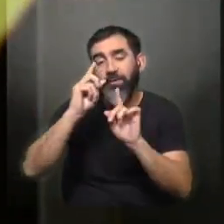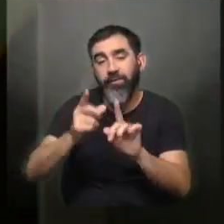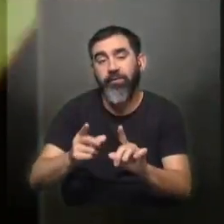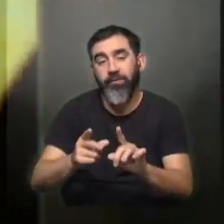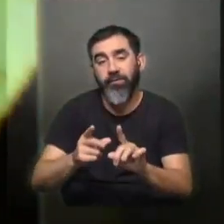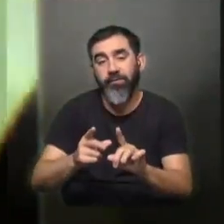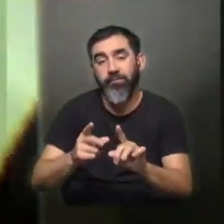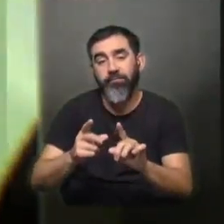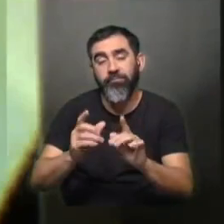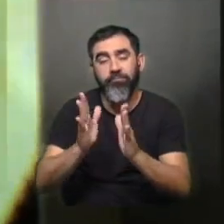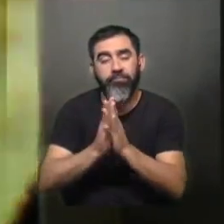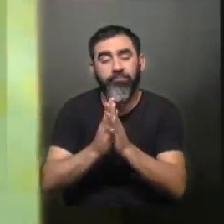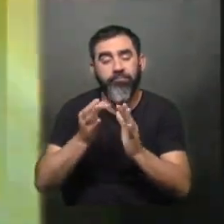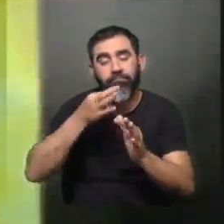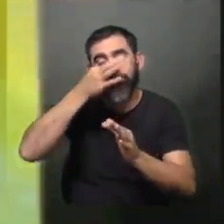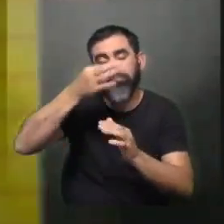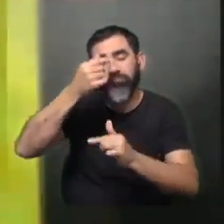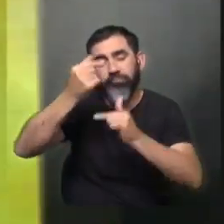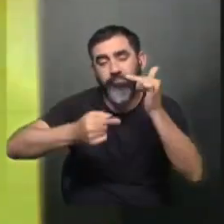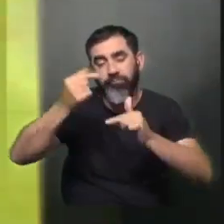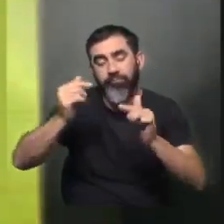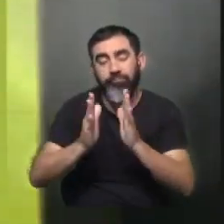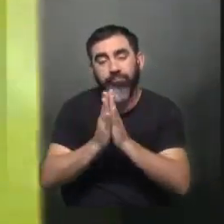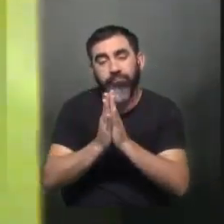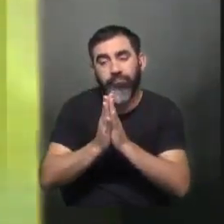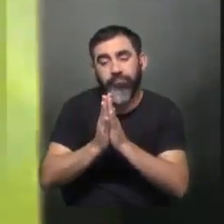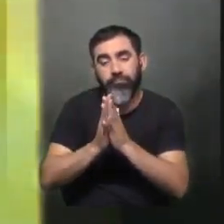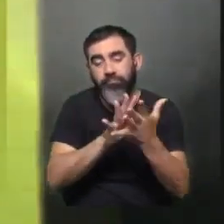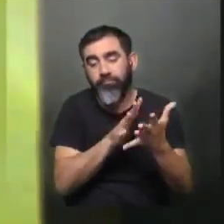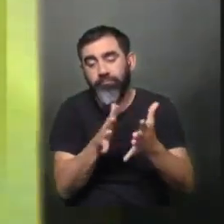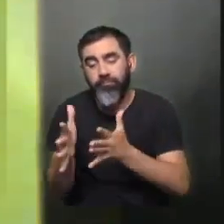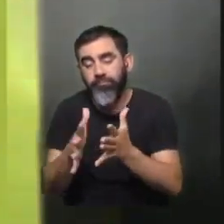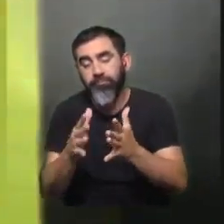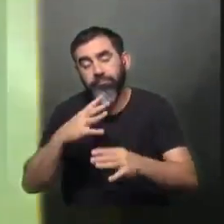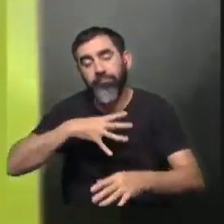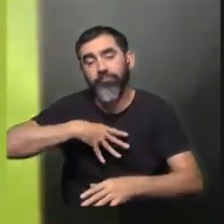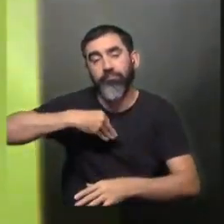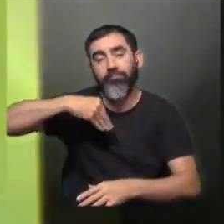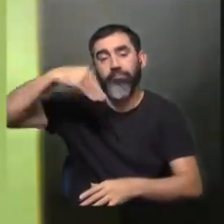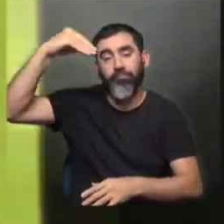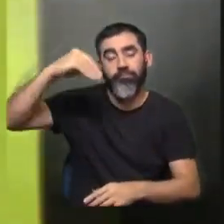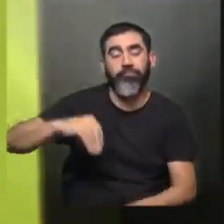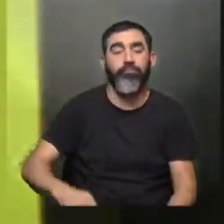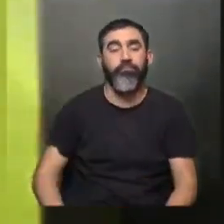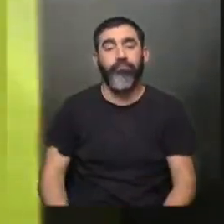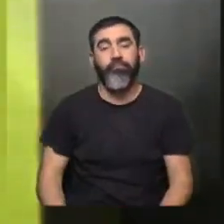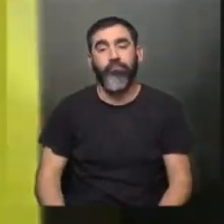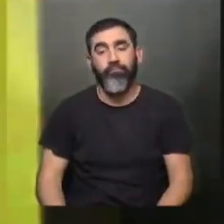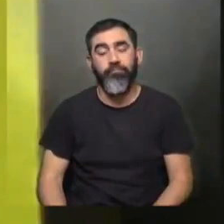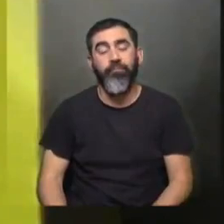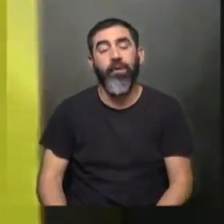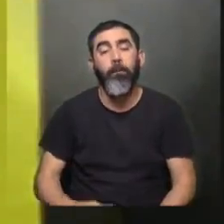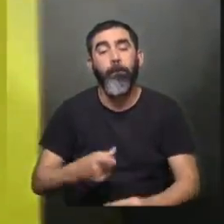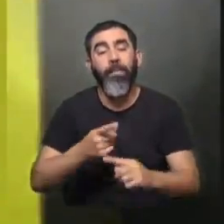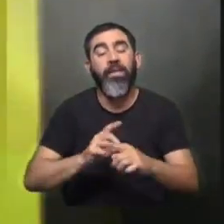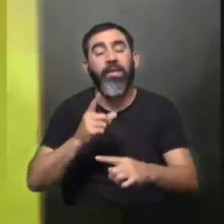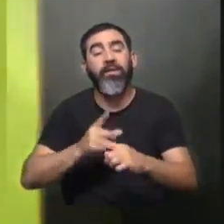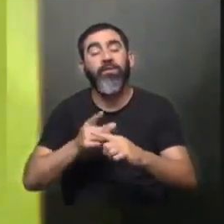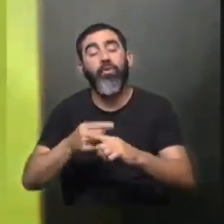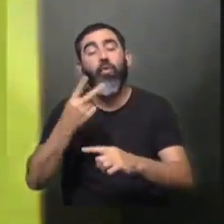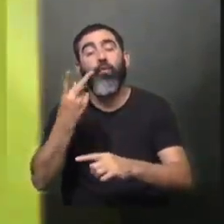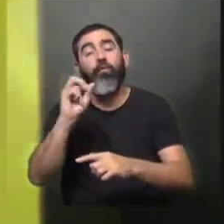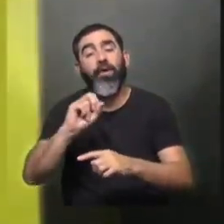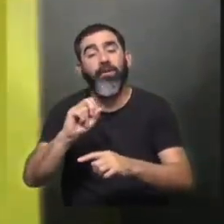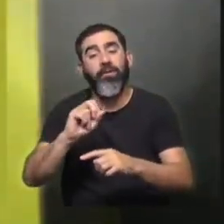como ritos espirituales y justamente camino a lo espiritual. Y a partir de mediados del siglo XX empezó como a tener